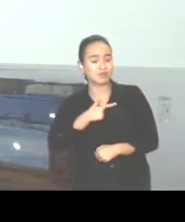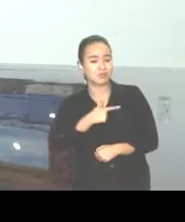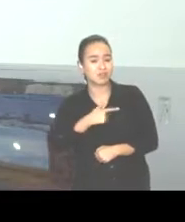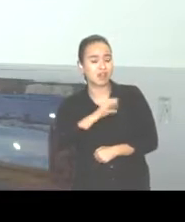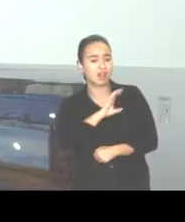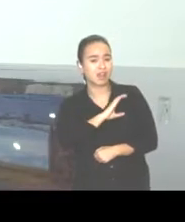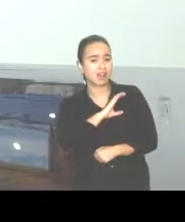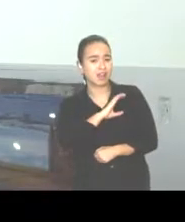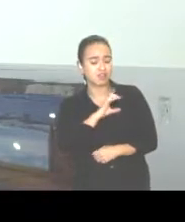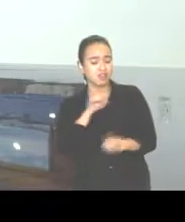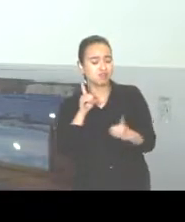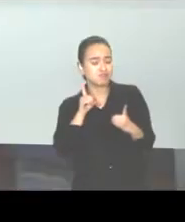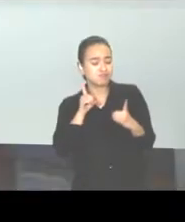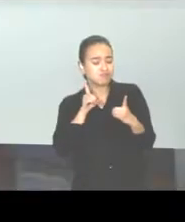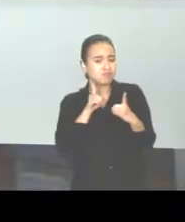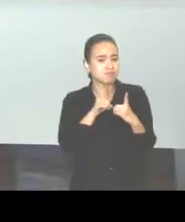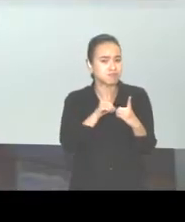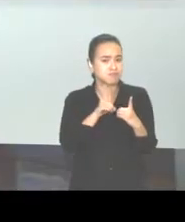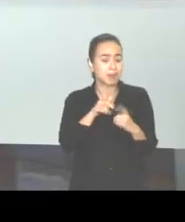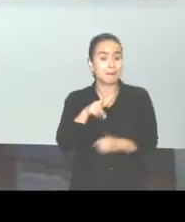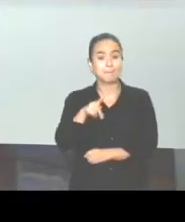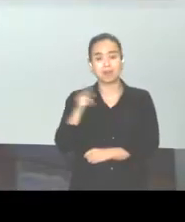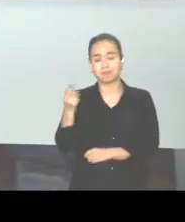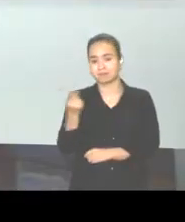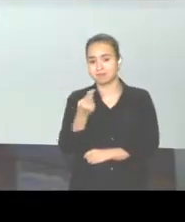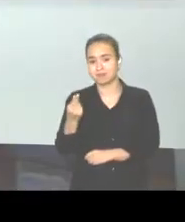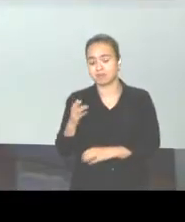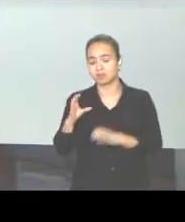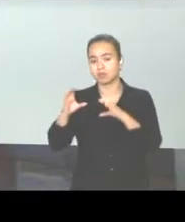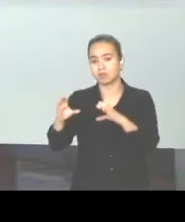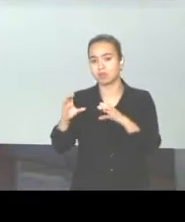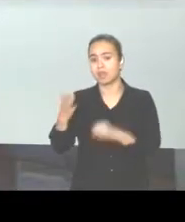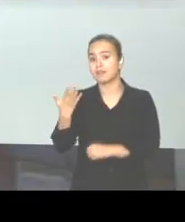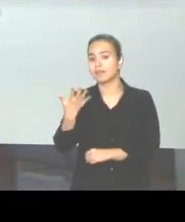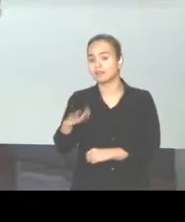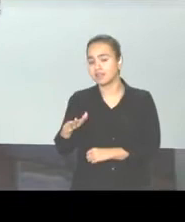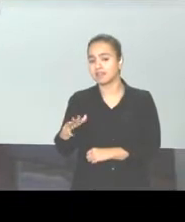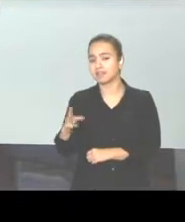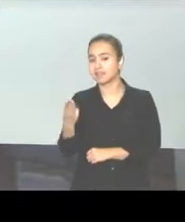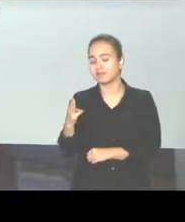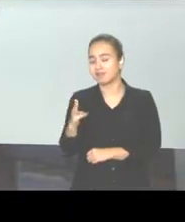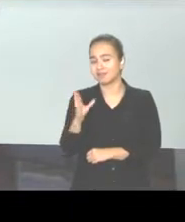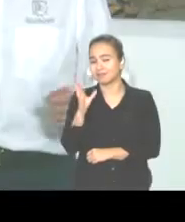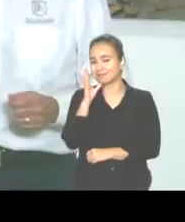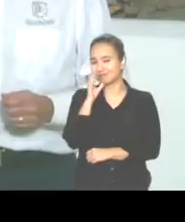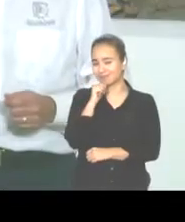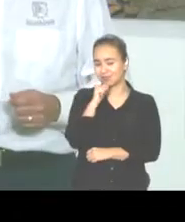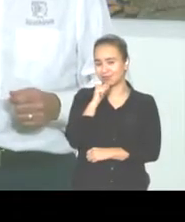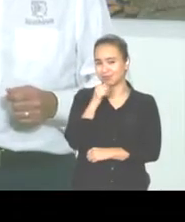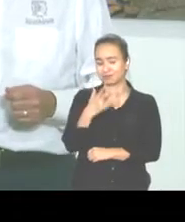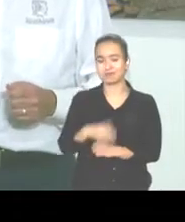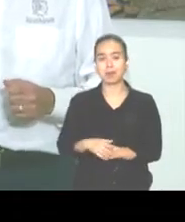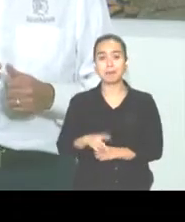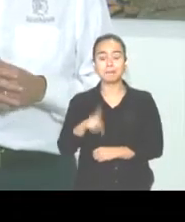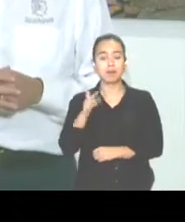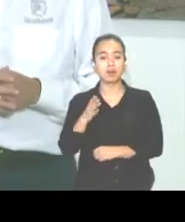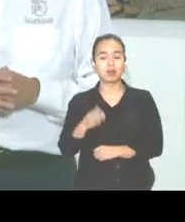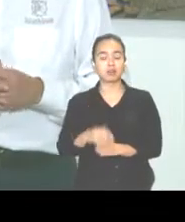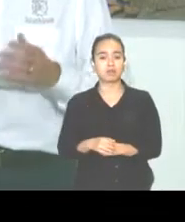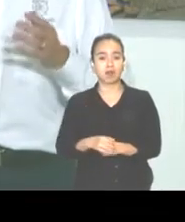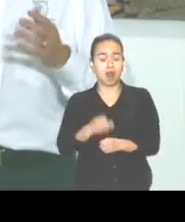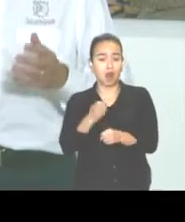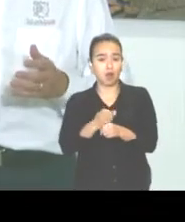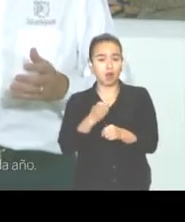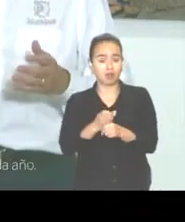cariño de manera cercana y sé que para cuidarlas en este 10 de mayo no lo van a poder hacer así, pero pronto habrá